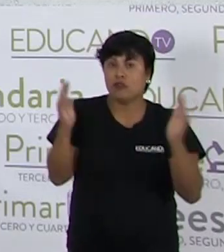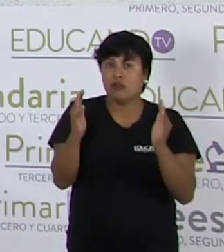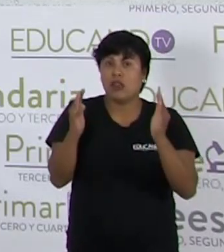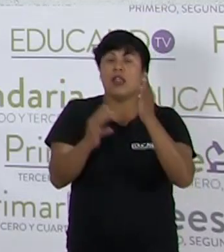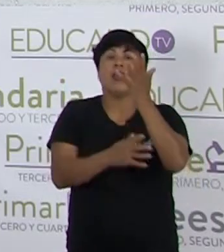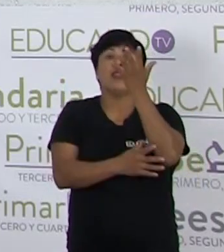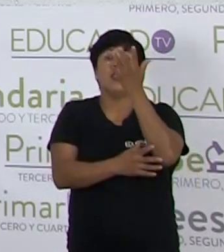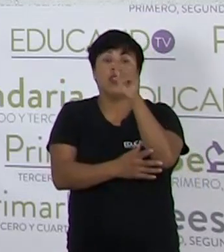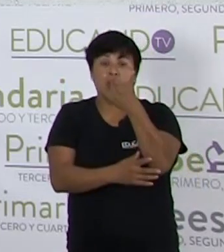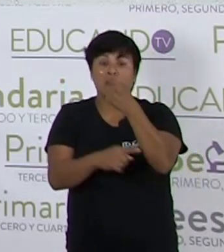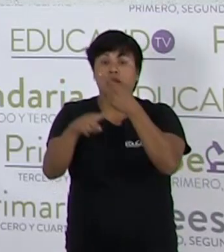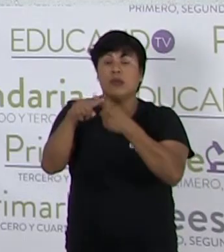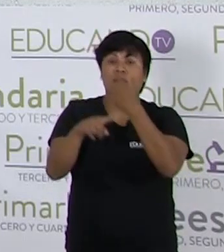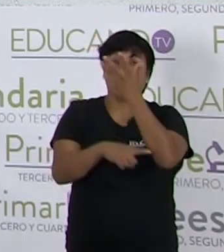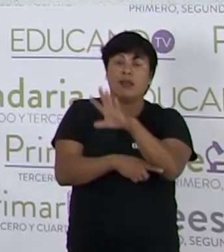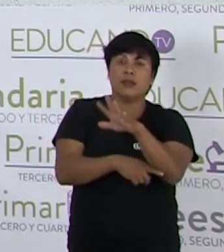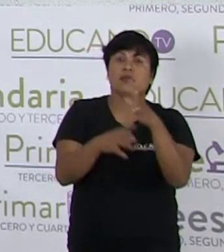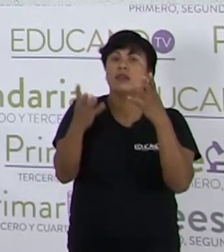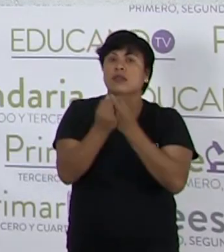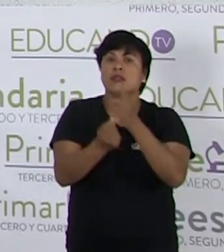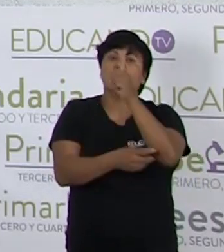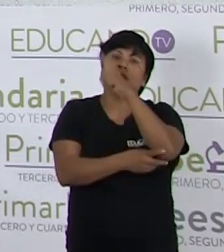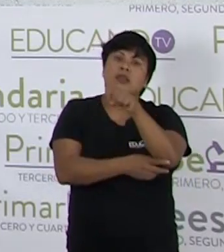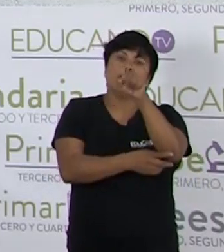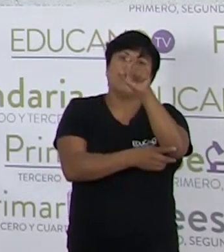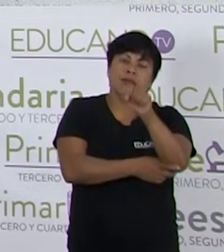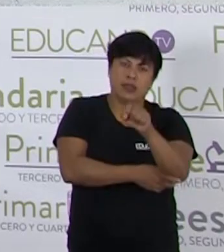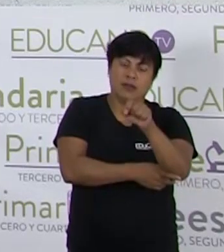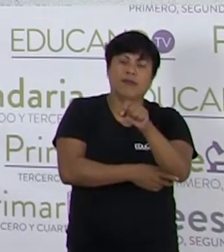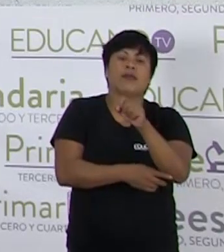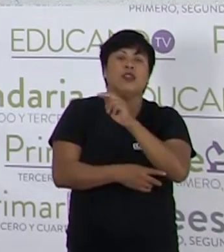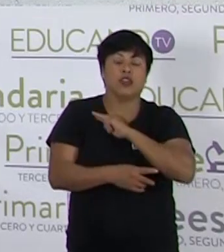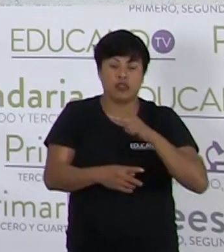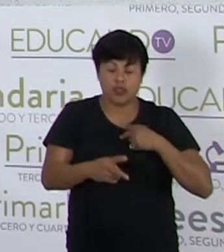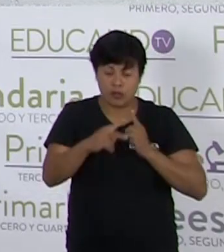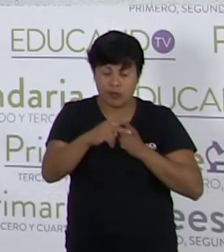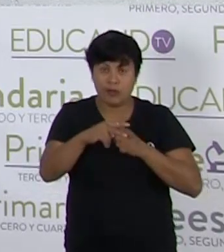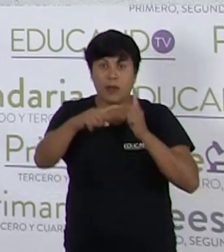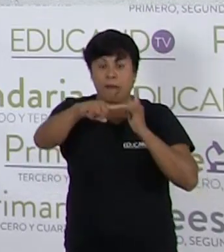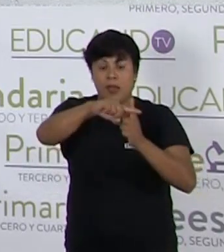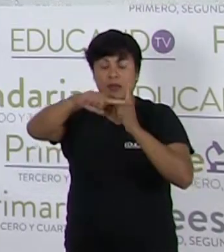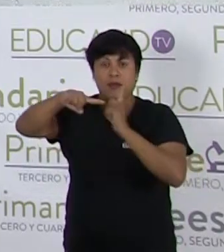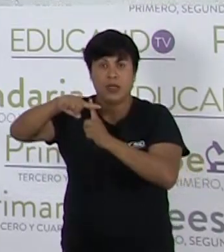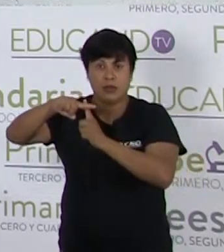10 serían 120. Si hacemos nosotros la suma,